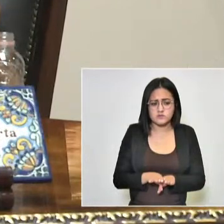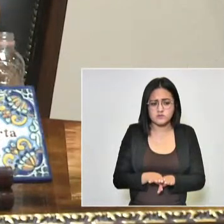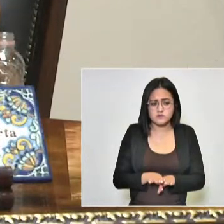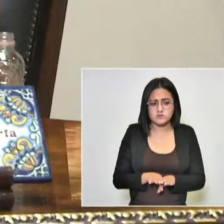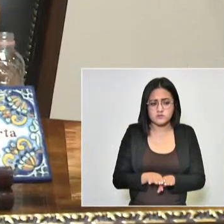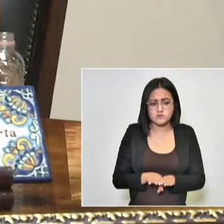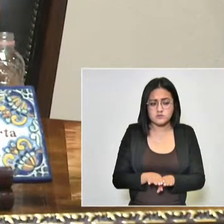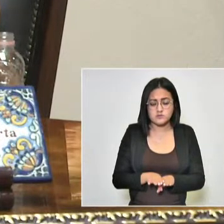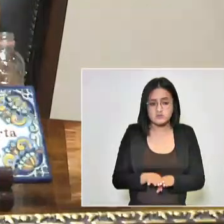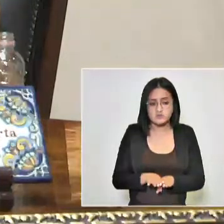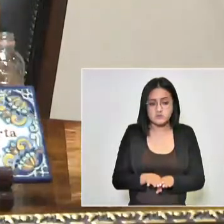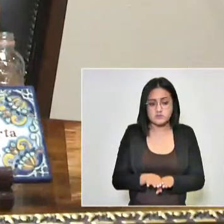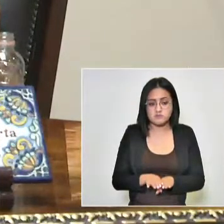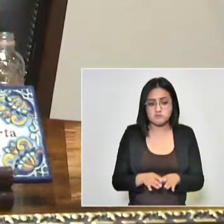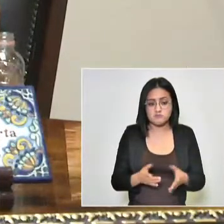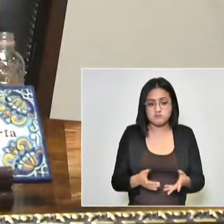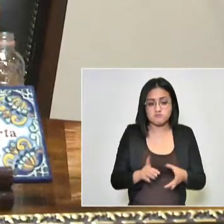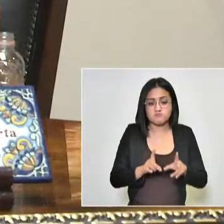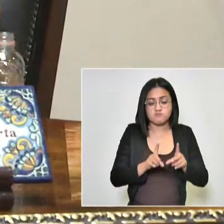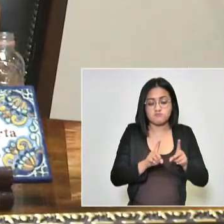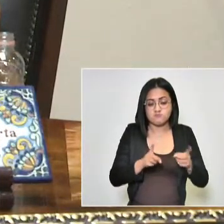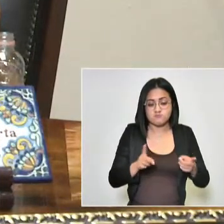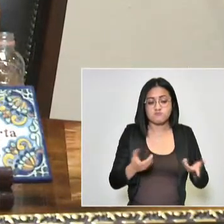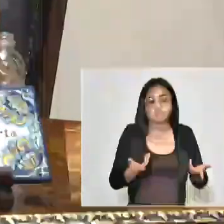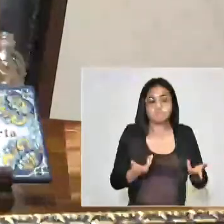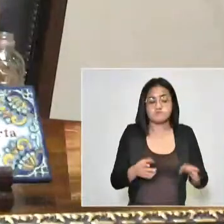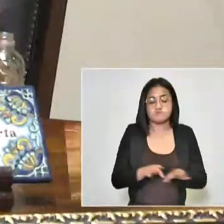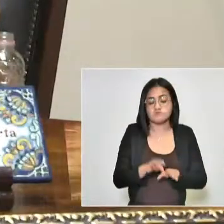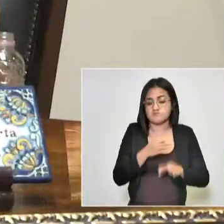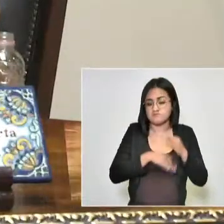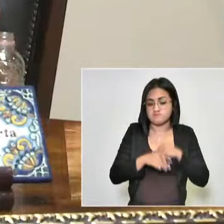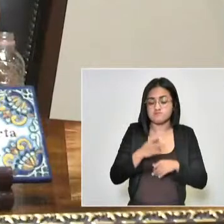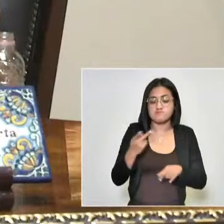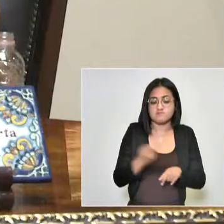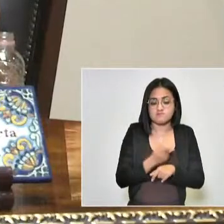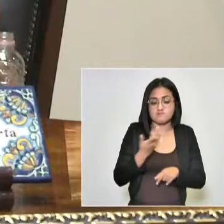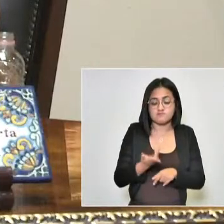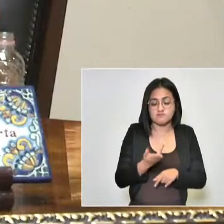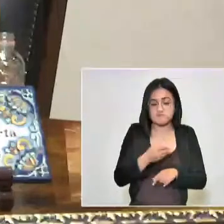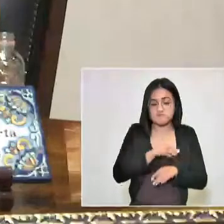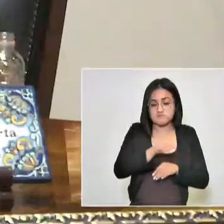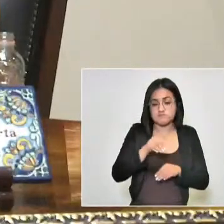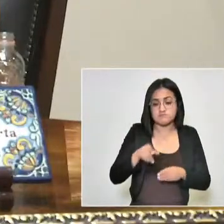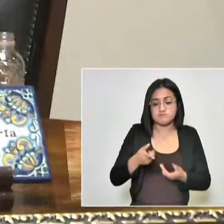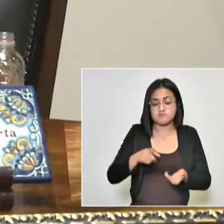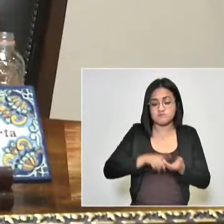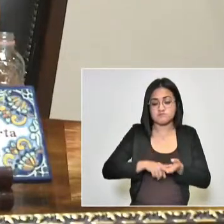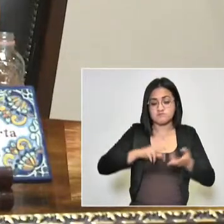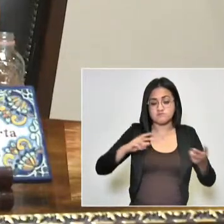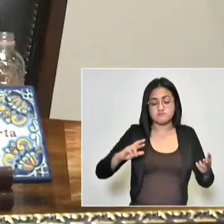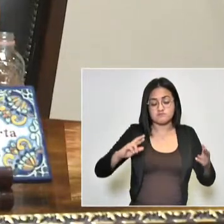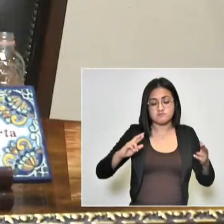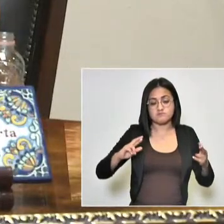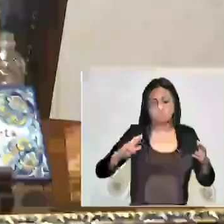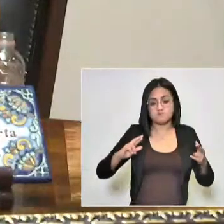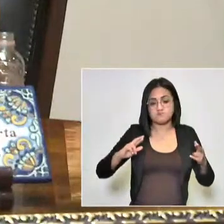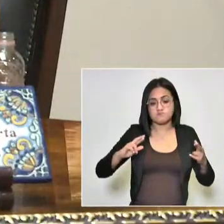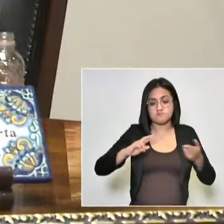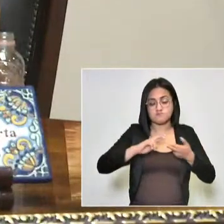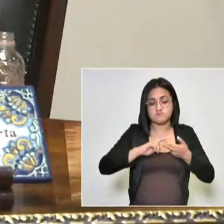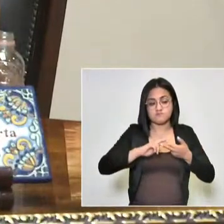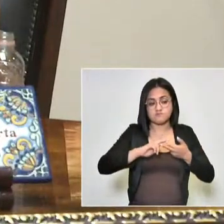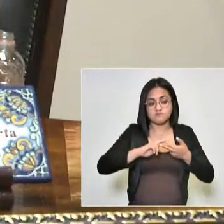se desarrollan hechos violentos en todas las regiones del estado y que